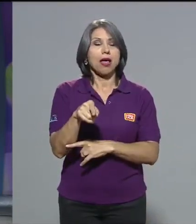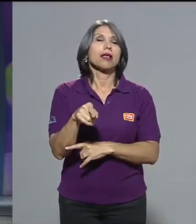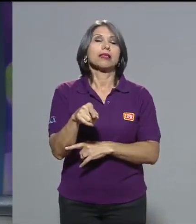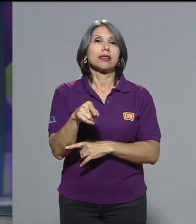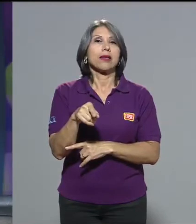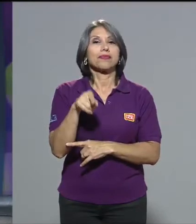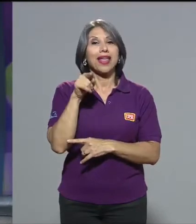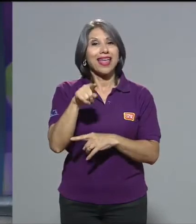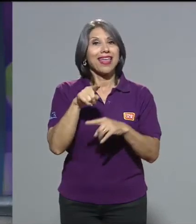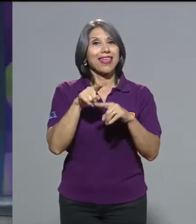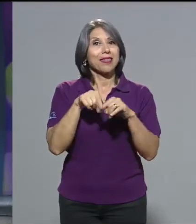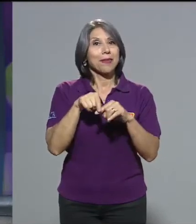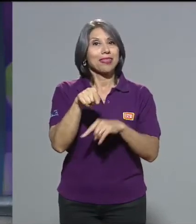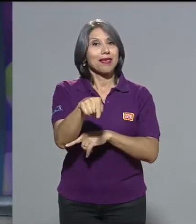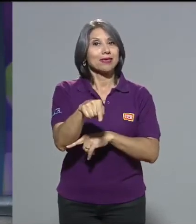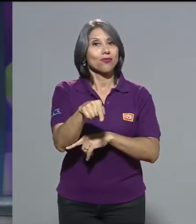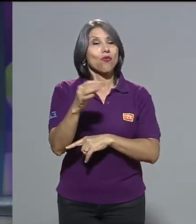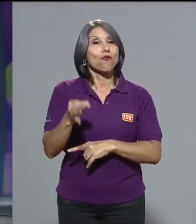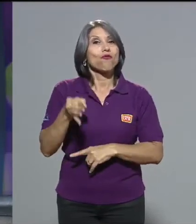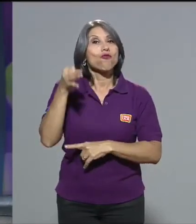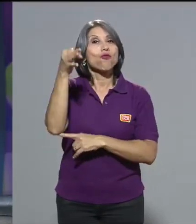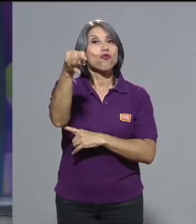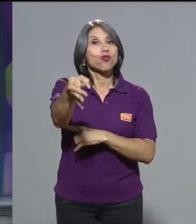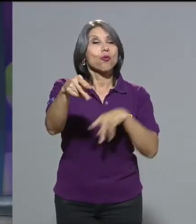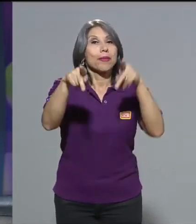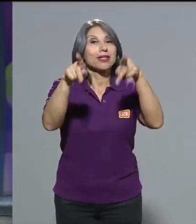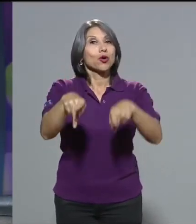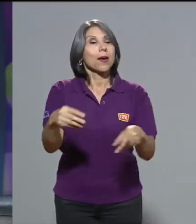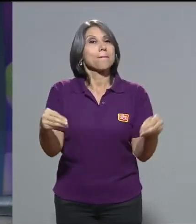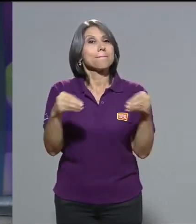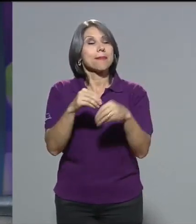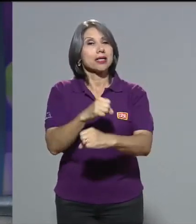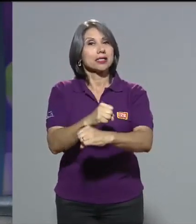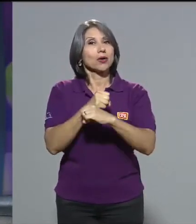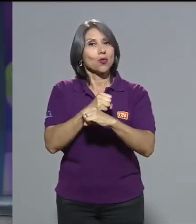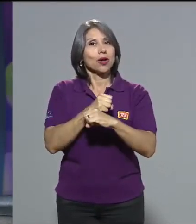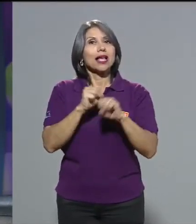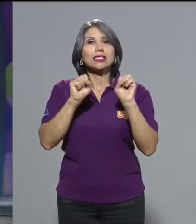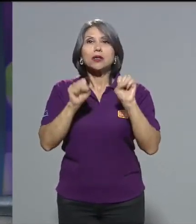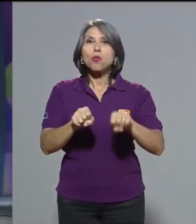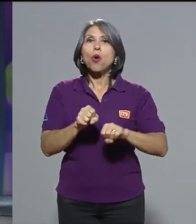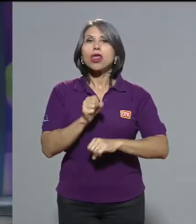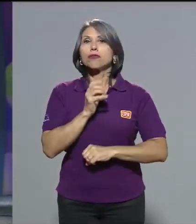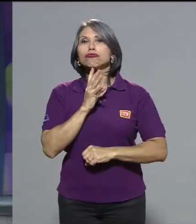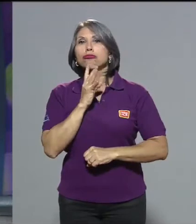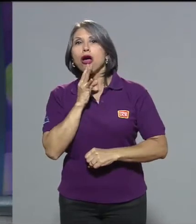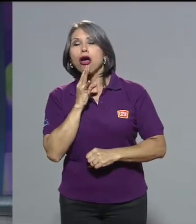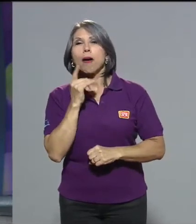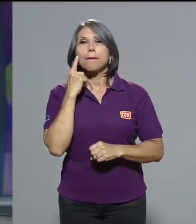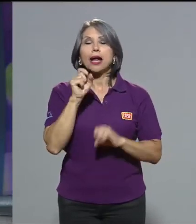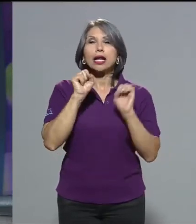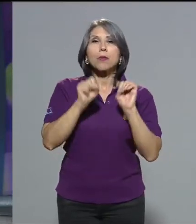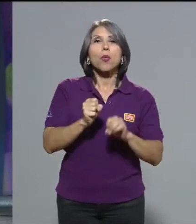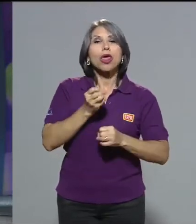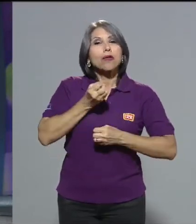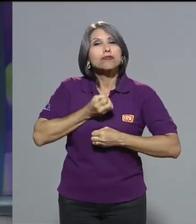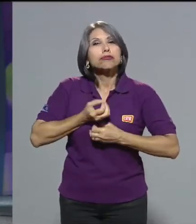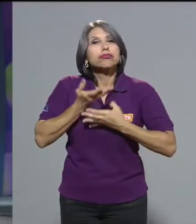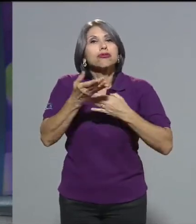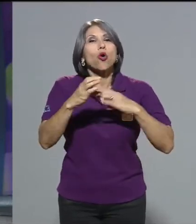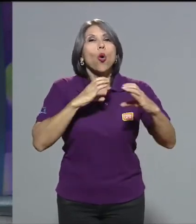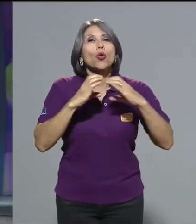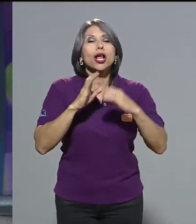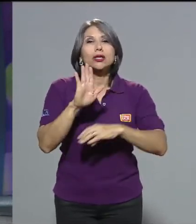el futuro esta es una persona más segura, que pueda poder comunicar, sus necesidades, sus deseos,